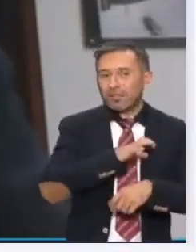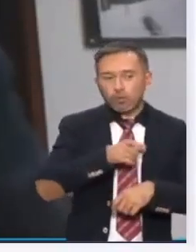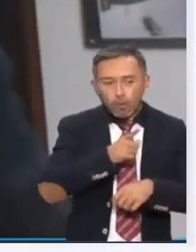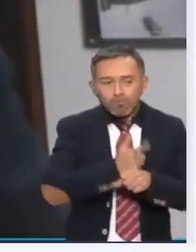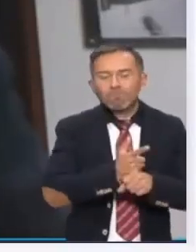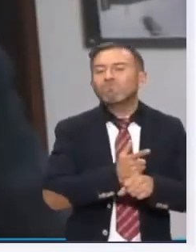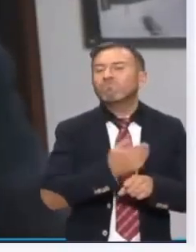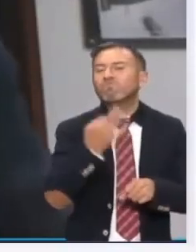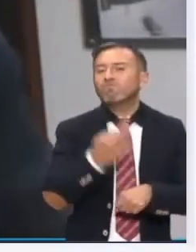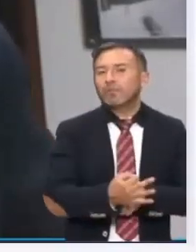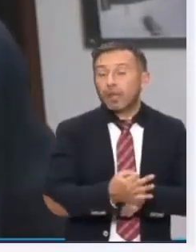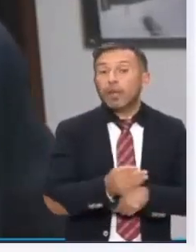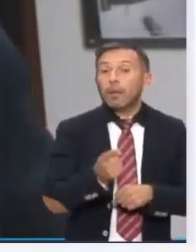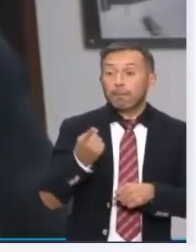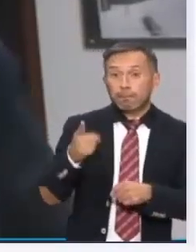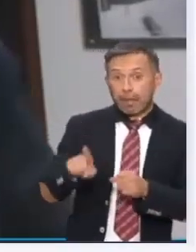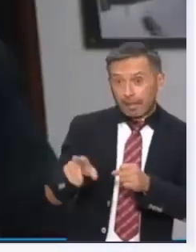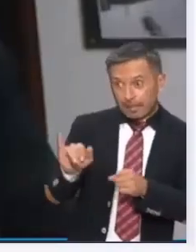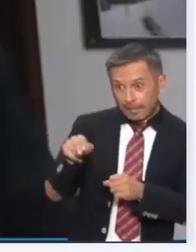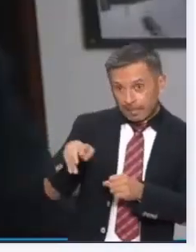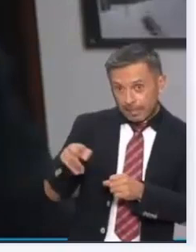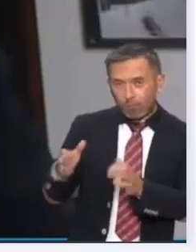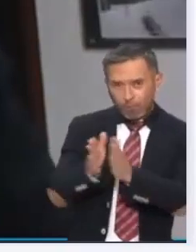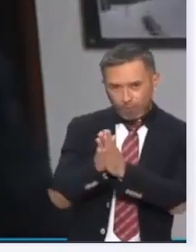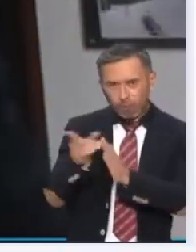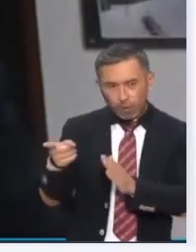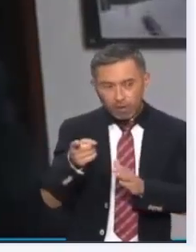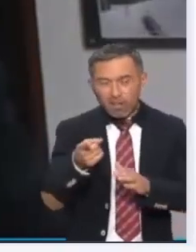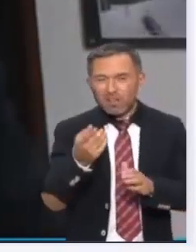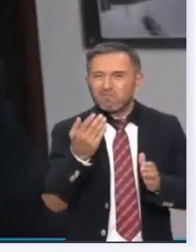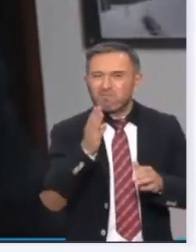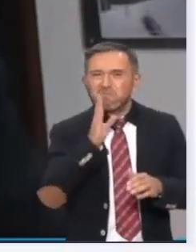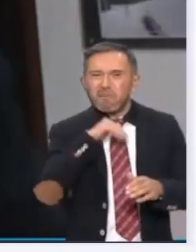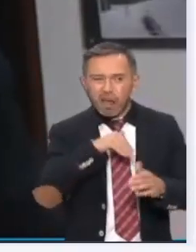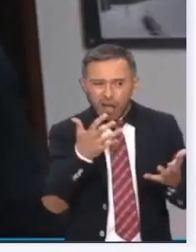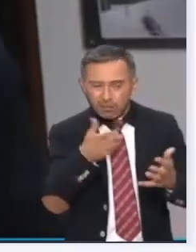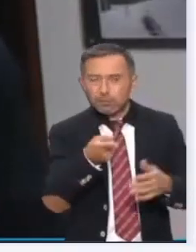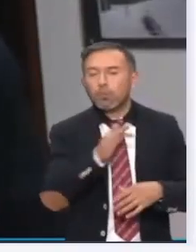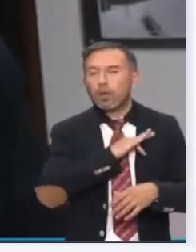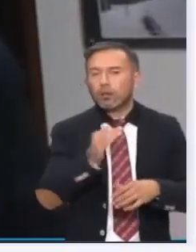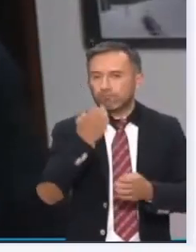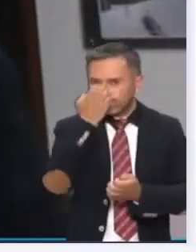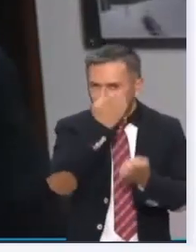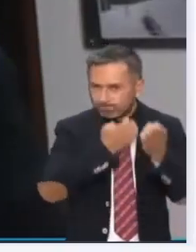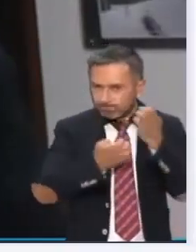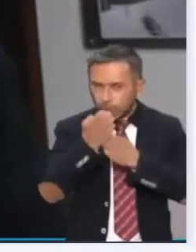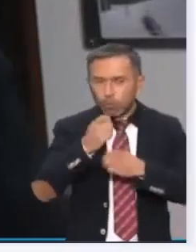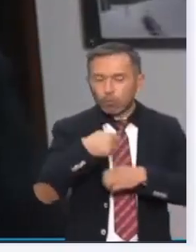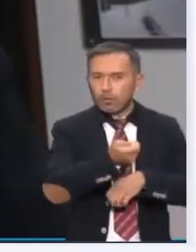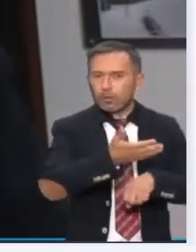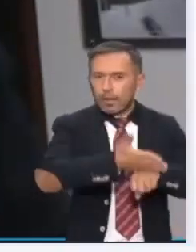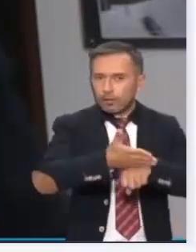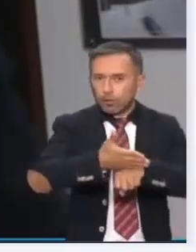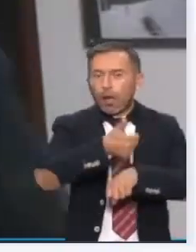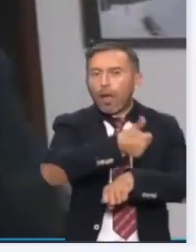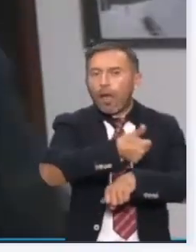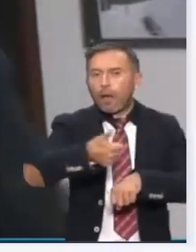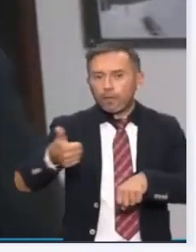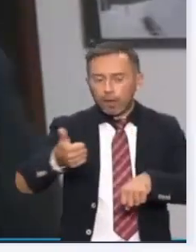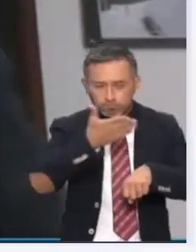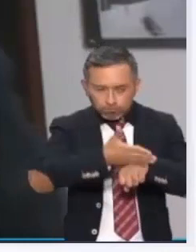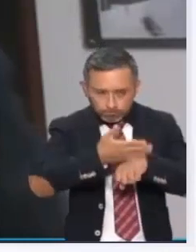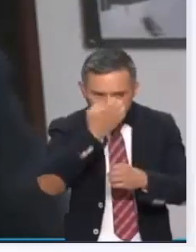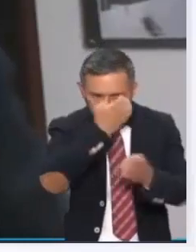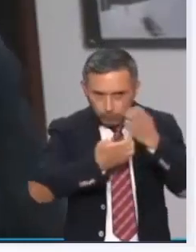superior del tribunal del poder judicial de la federación se les indemnizará en todos sus emolumentos desde la fecha